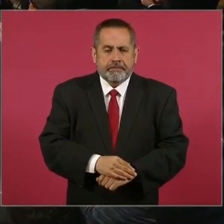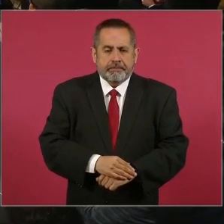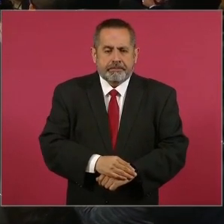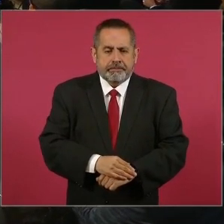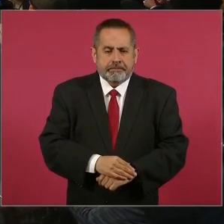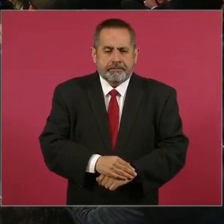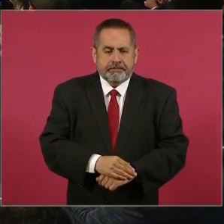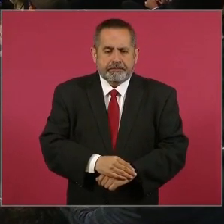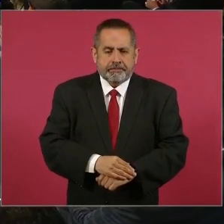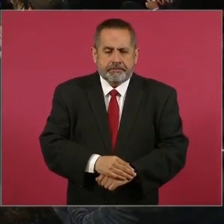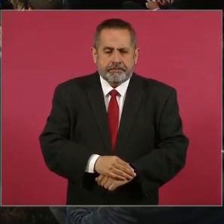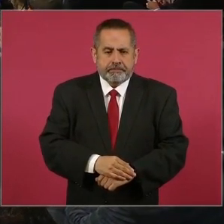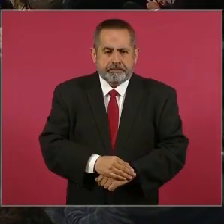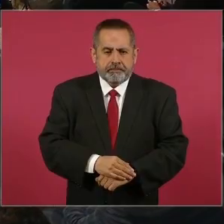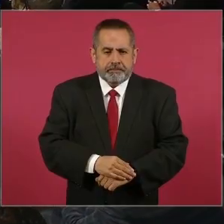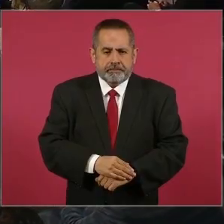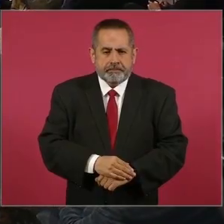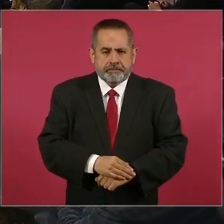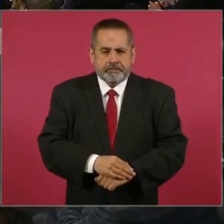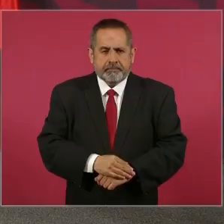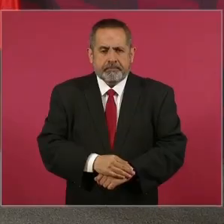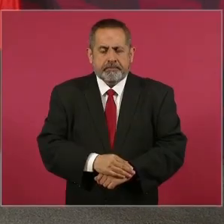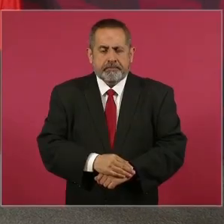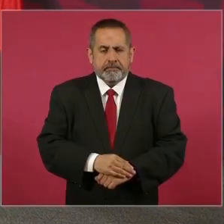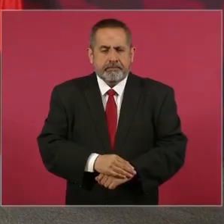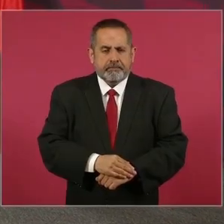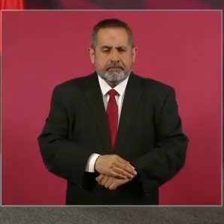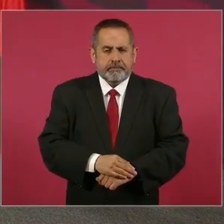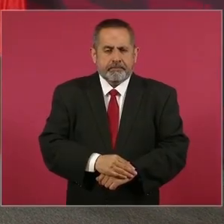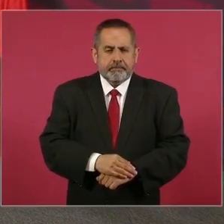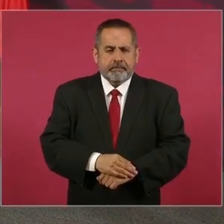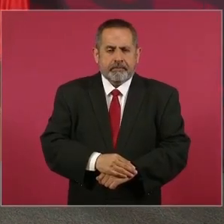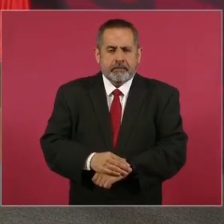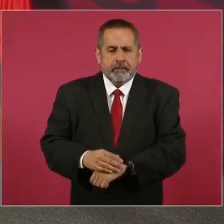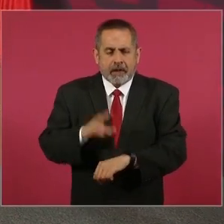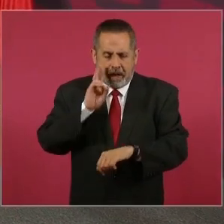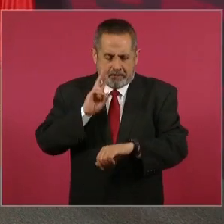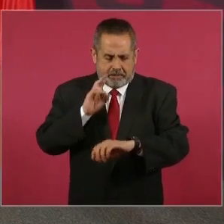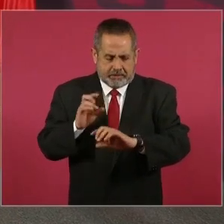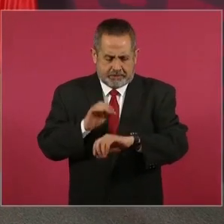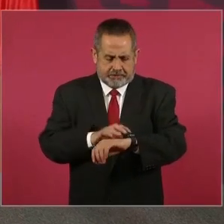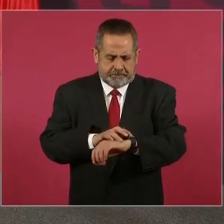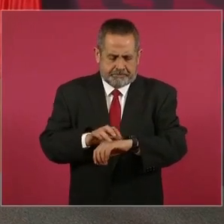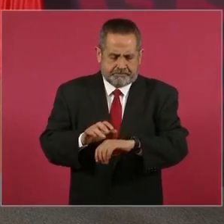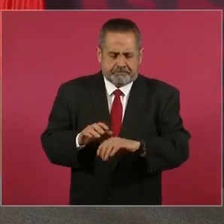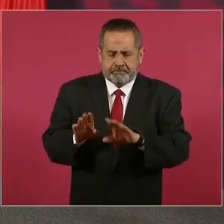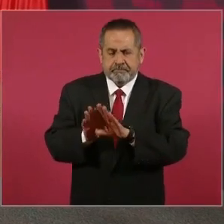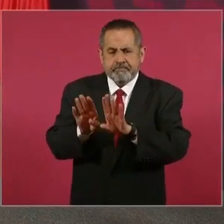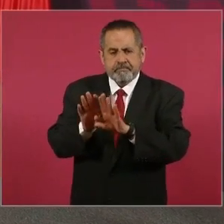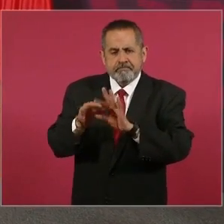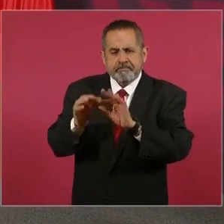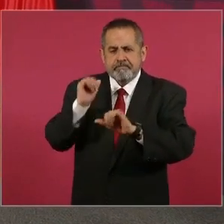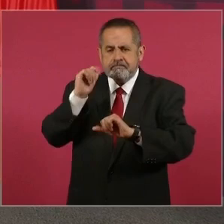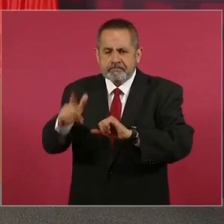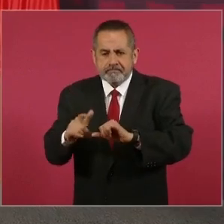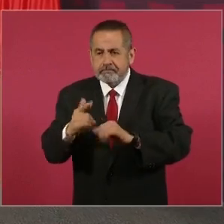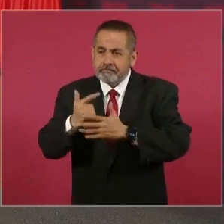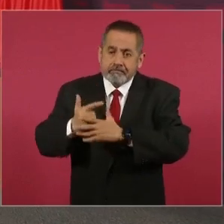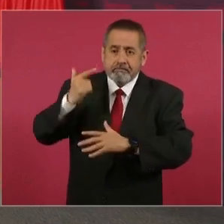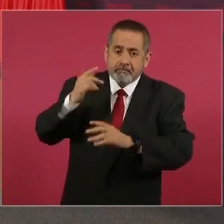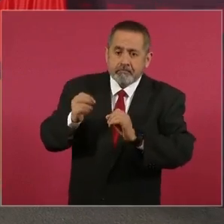a ver de qué se trata si no fue muy grave no el caso o fueron ellos